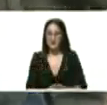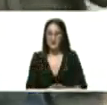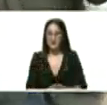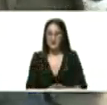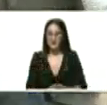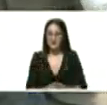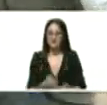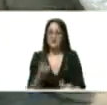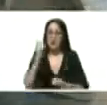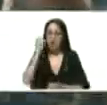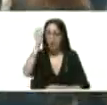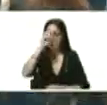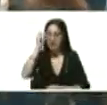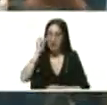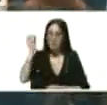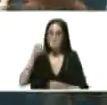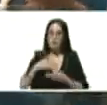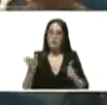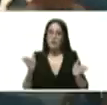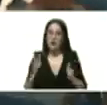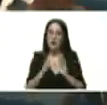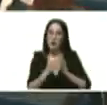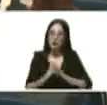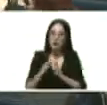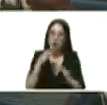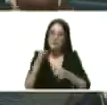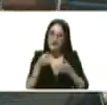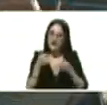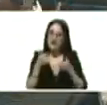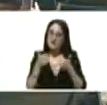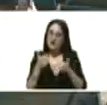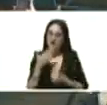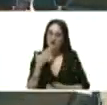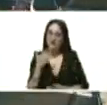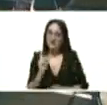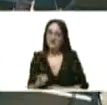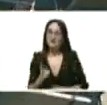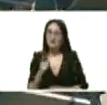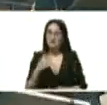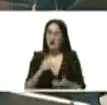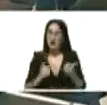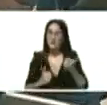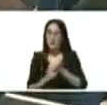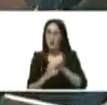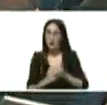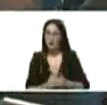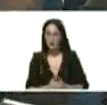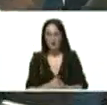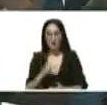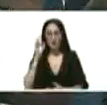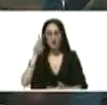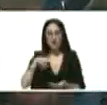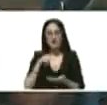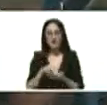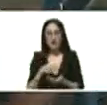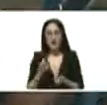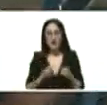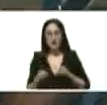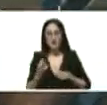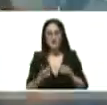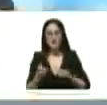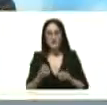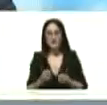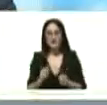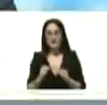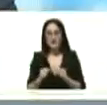comunidad, a la opinión pública, y creo que cuenta con el apoyo, ¿no?, del Consejo Nacional de la Economía.